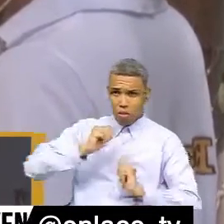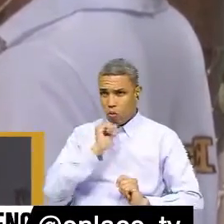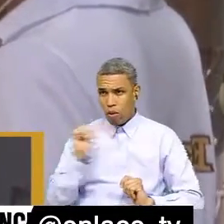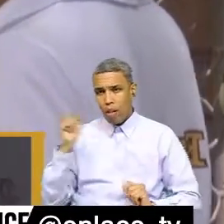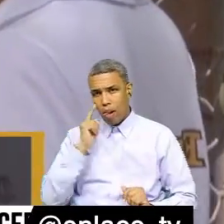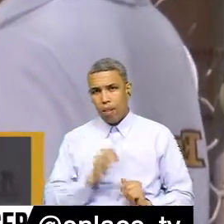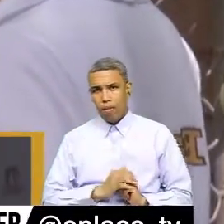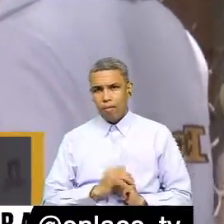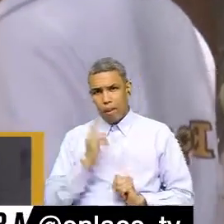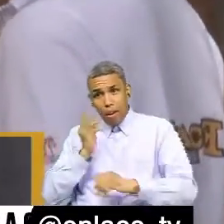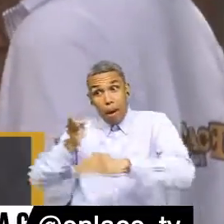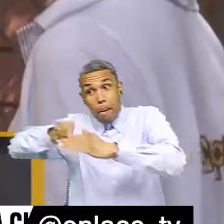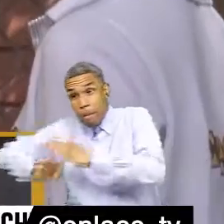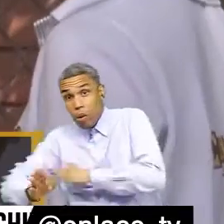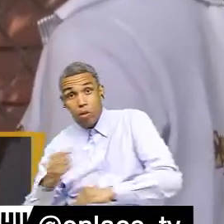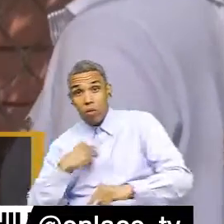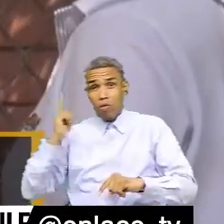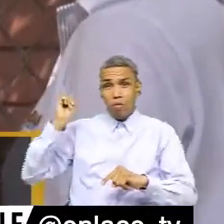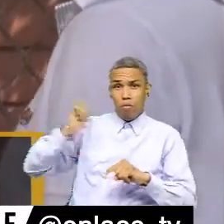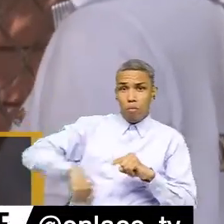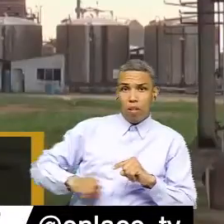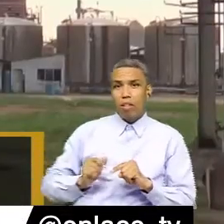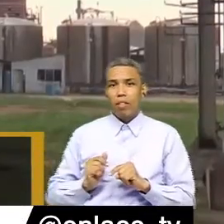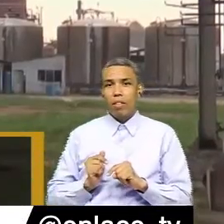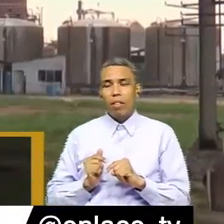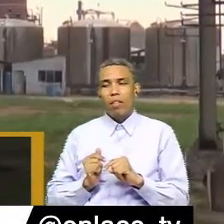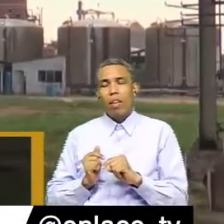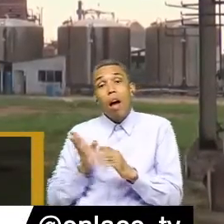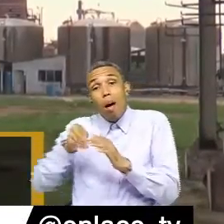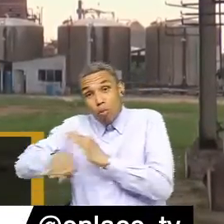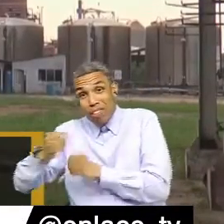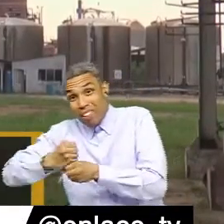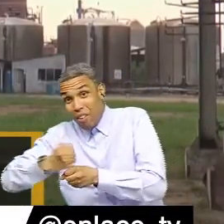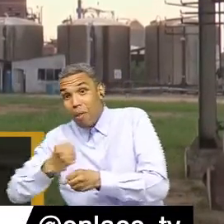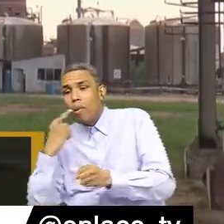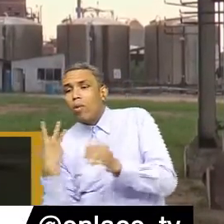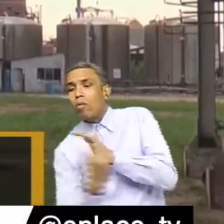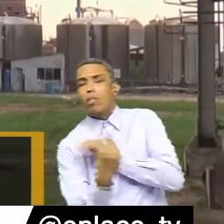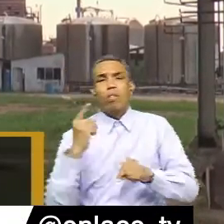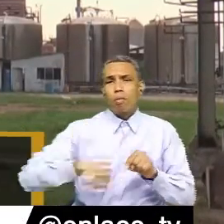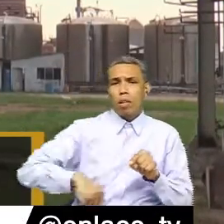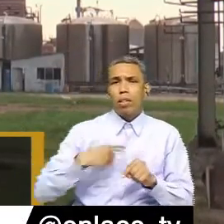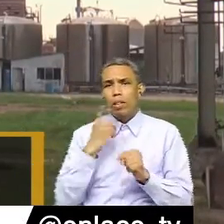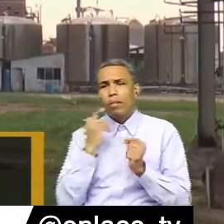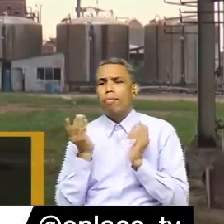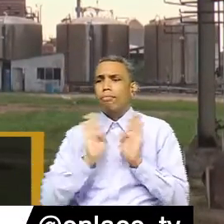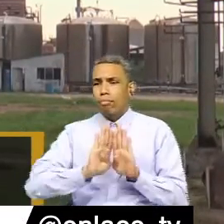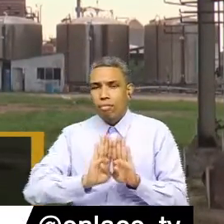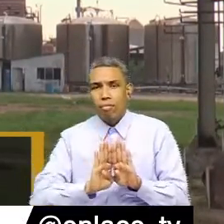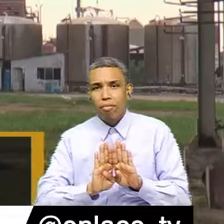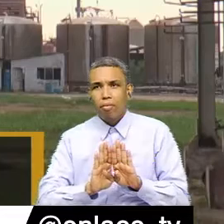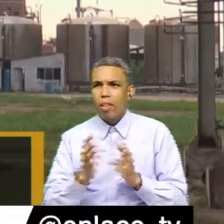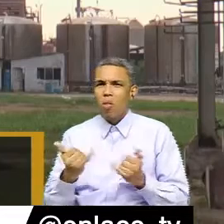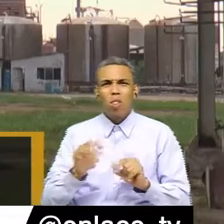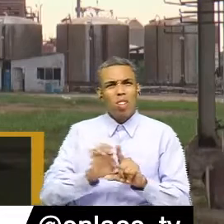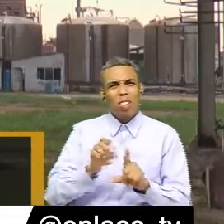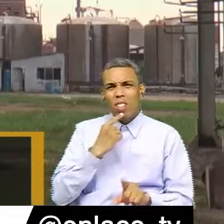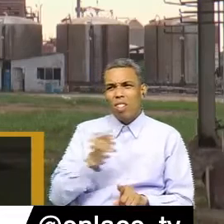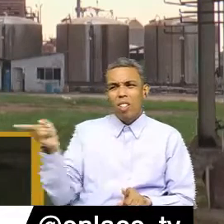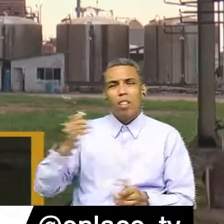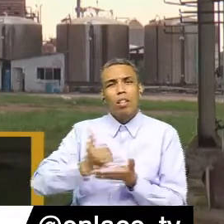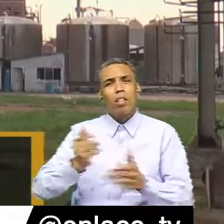porque no fue autorizada su salida en horario laboral en las noticias aún continúa atento a la respuesta que tenga que dar el